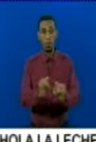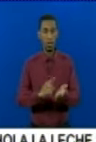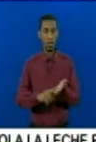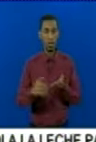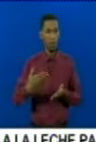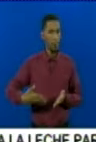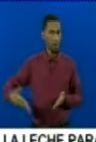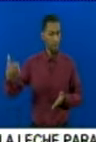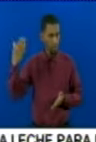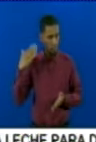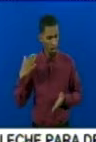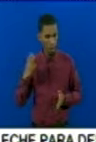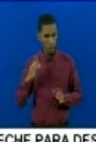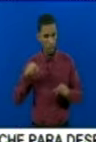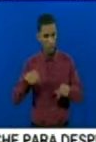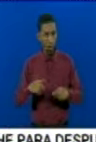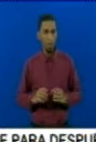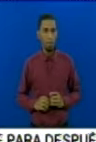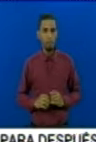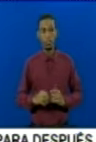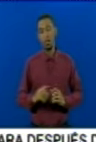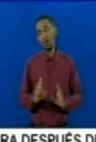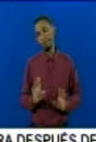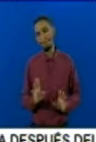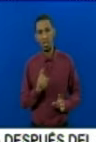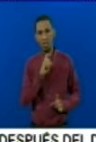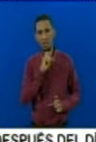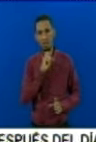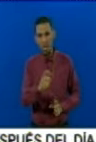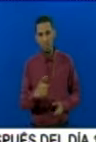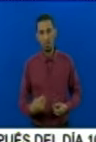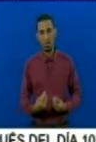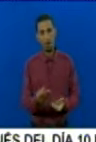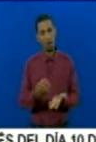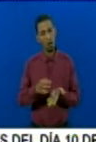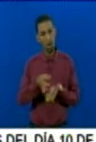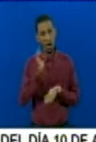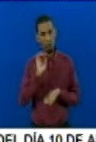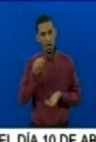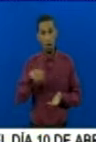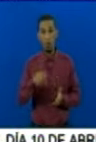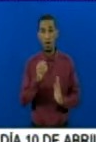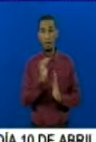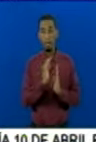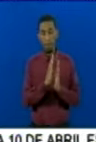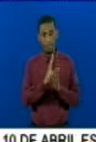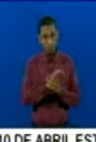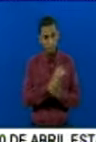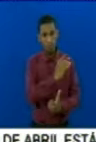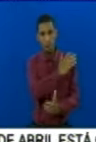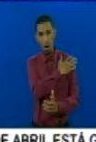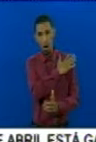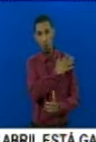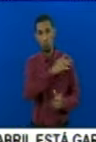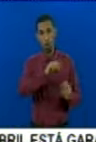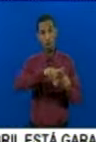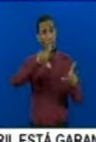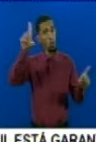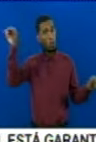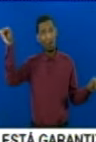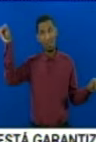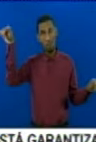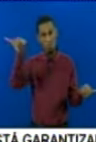era poco probable que se pudiera entregar café en marzo, no solo en Santiago, en el país en general, por